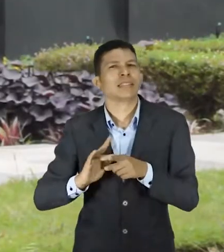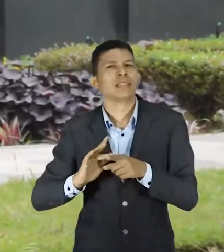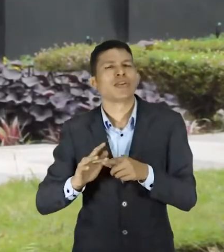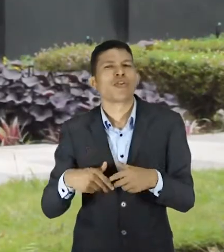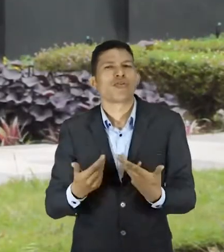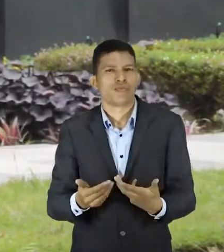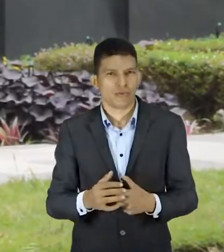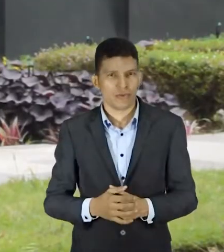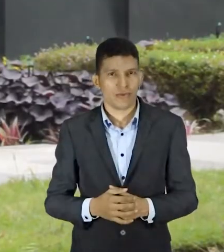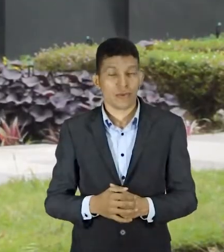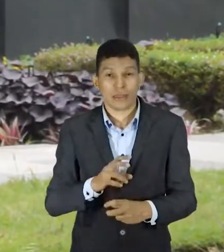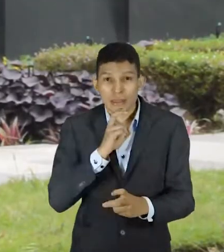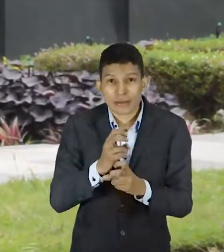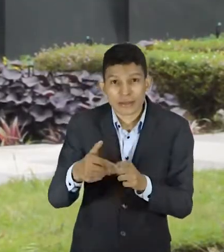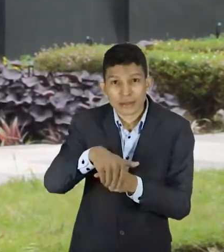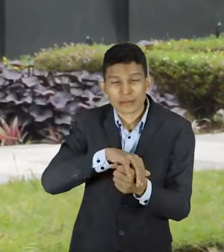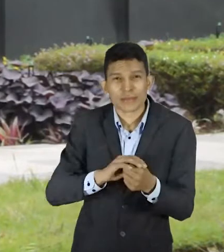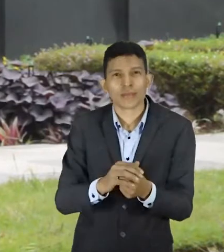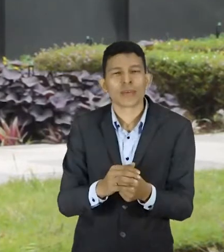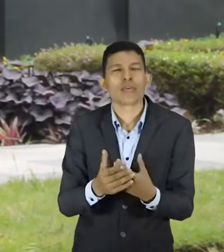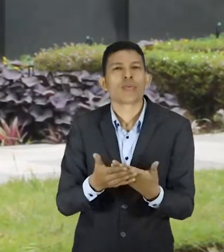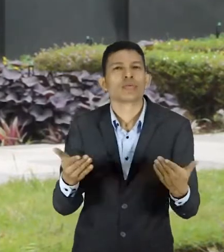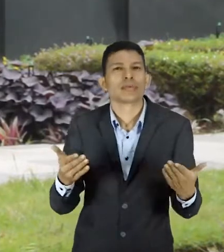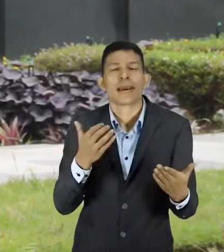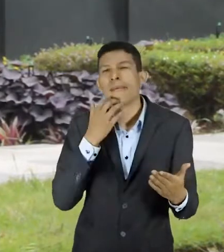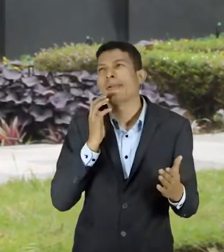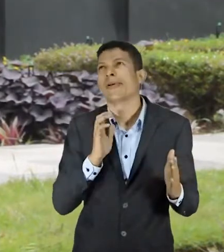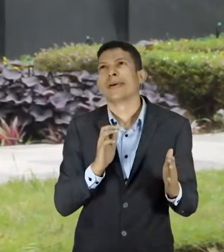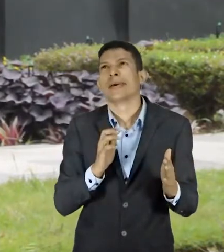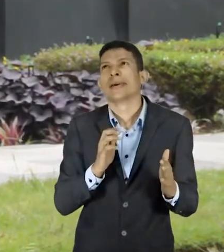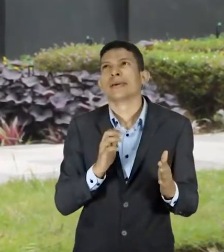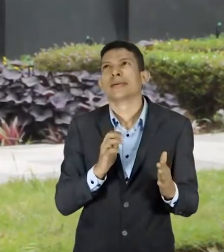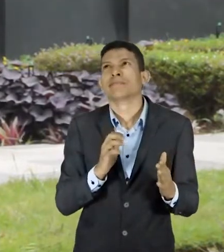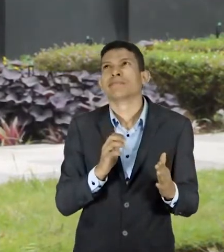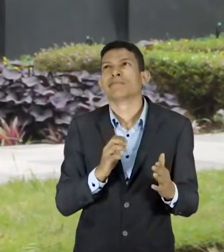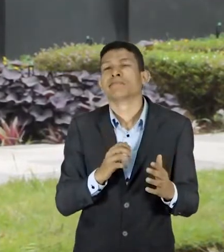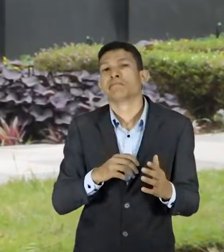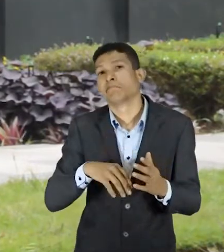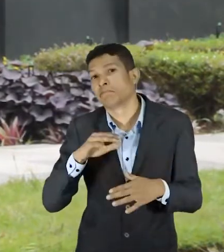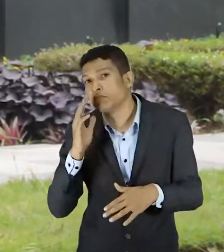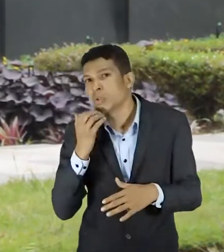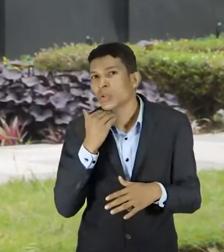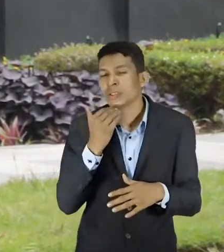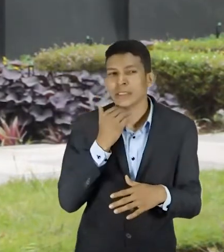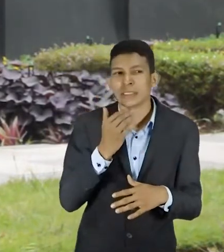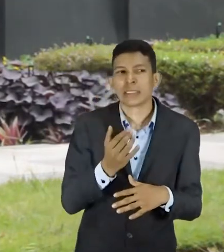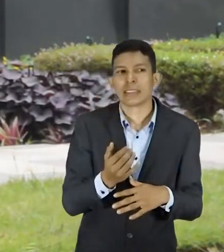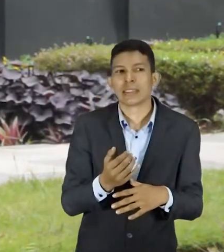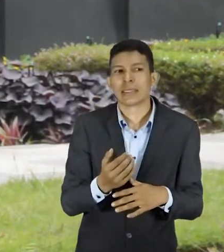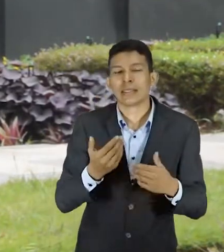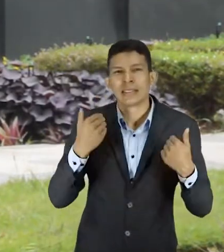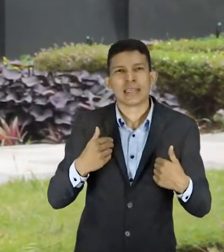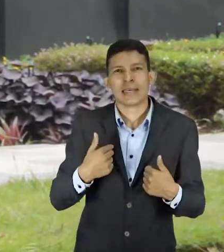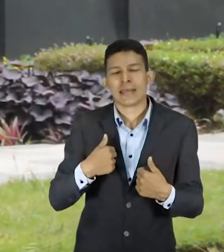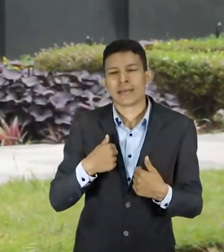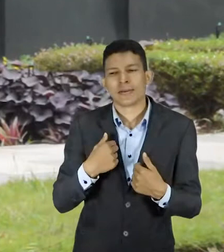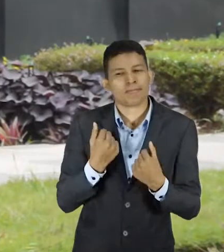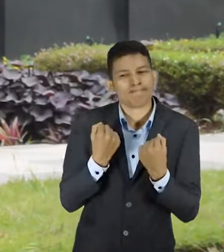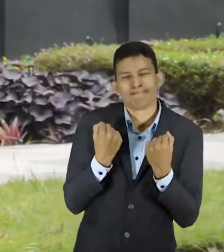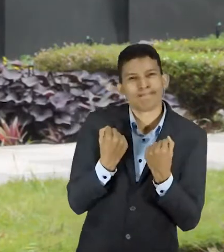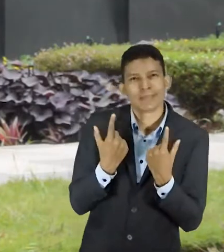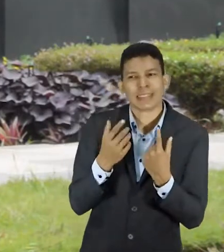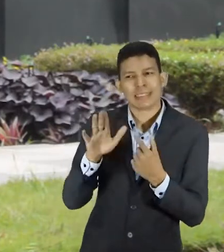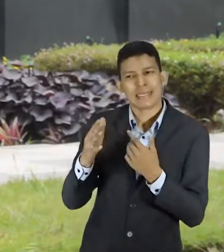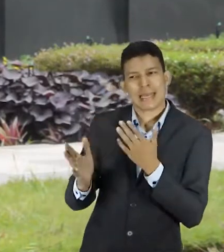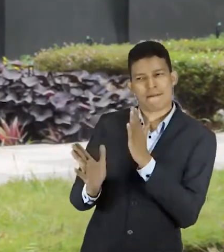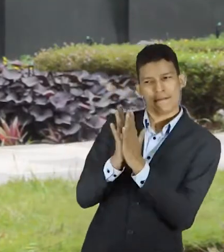¿Hay momentos difíciles? ¿Qué son las cosas que, por ejemplo, uno no tolera que su